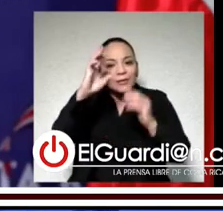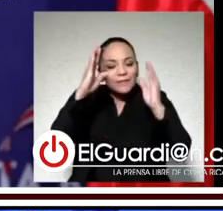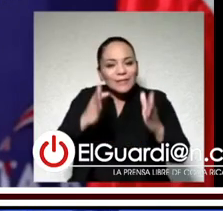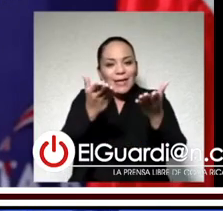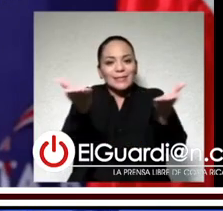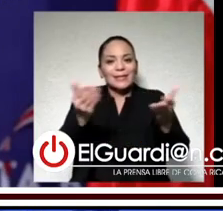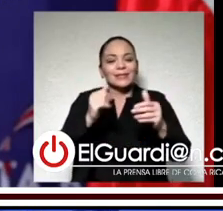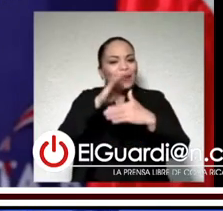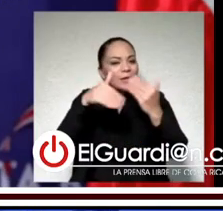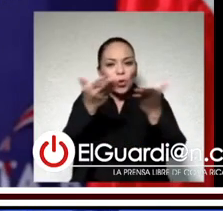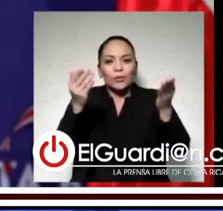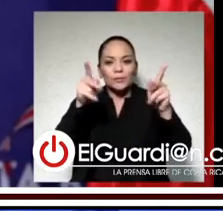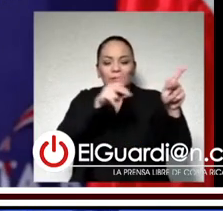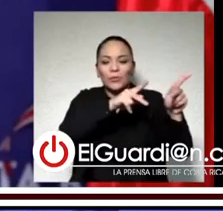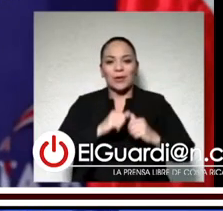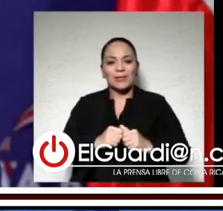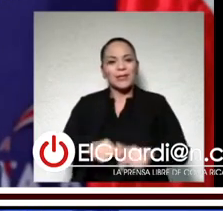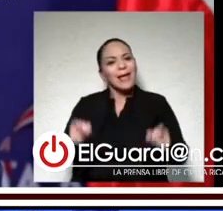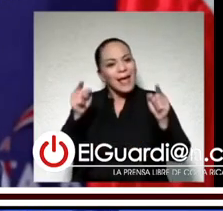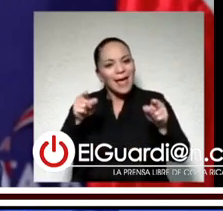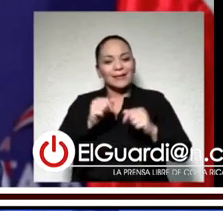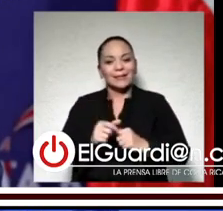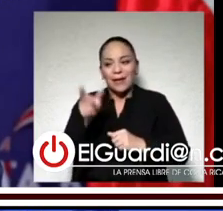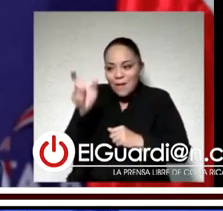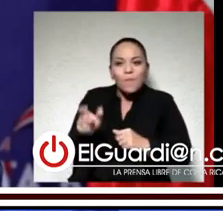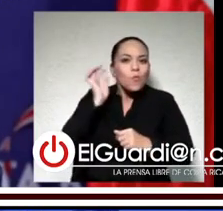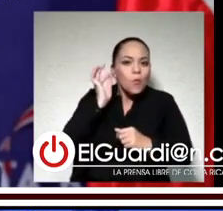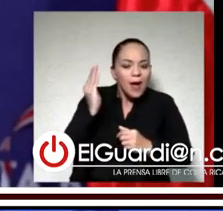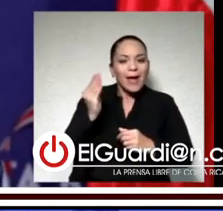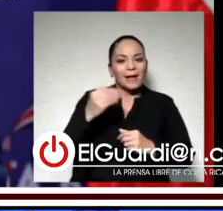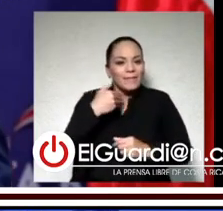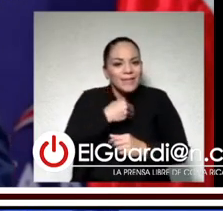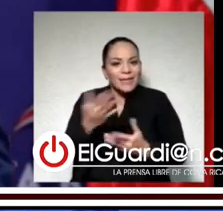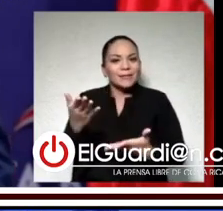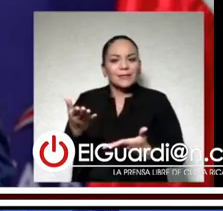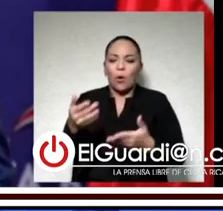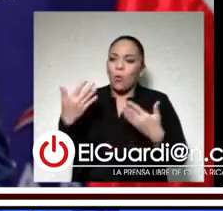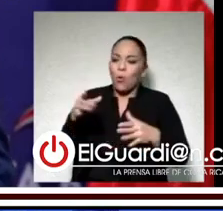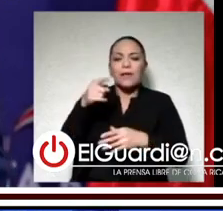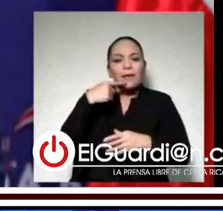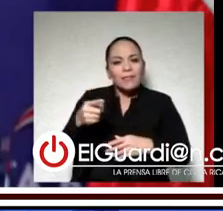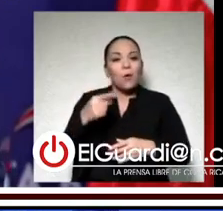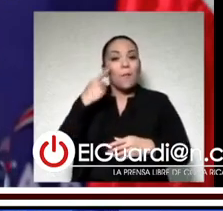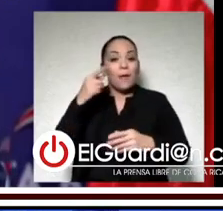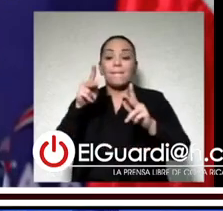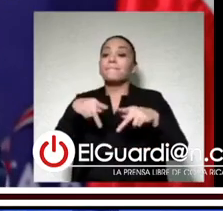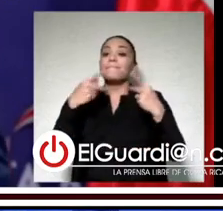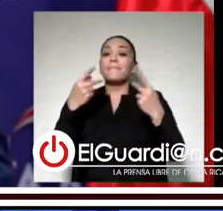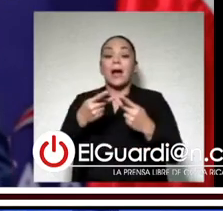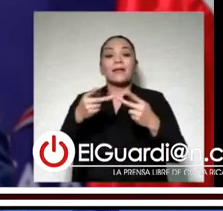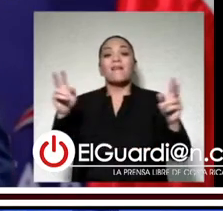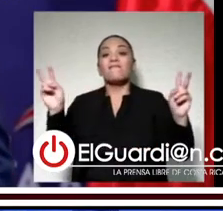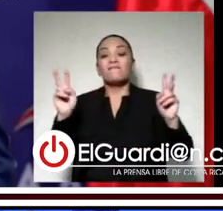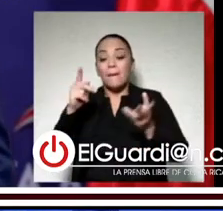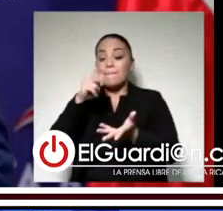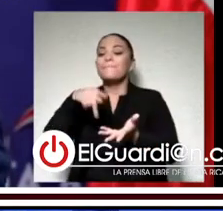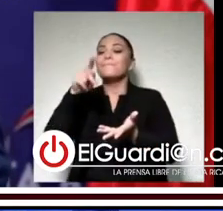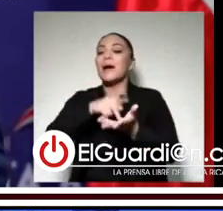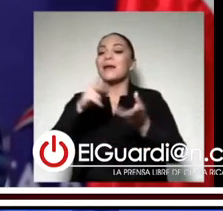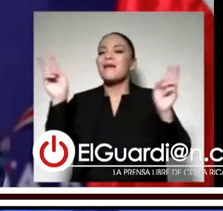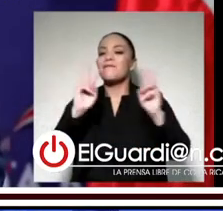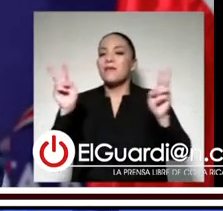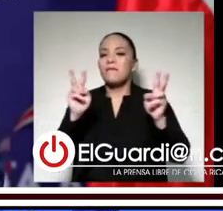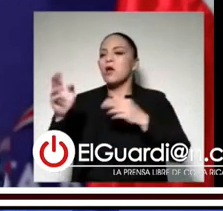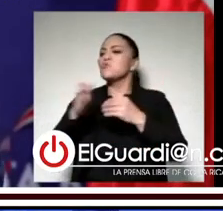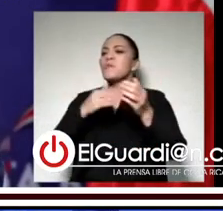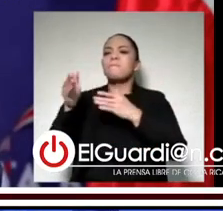Esa es una mujer que dijo, el Parque Viva podrá ser de los ticos con corona, pero se